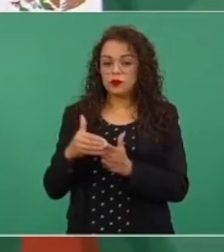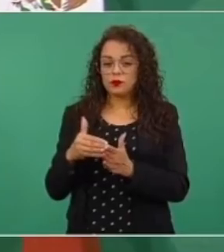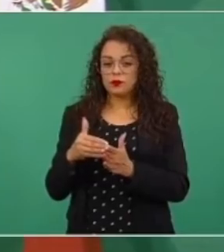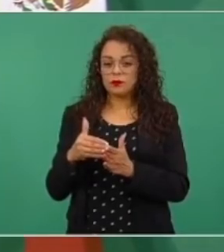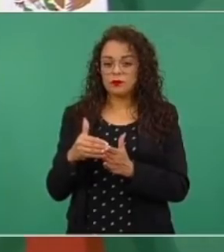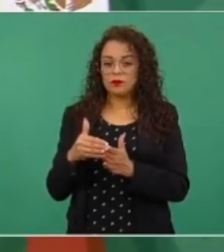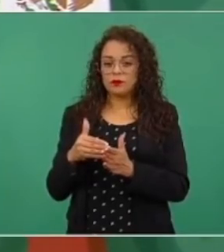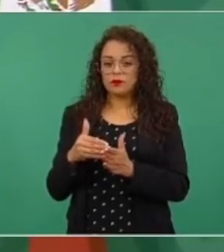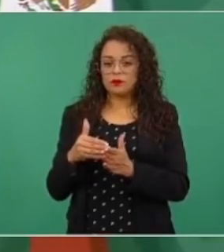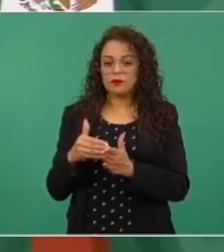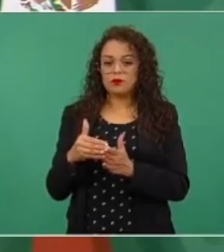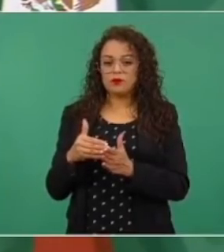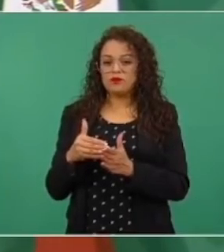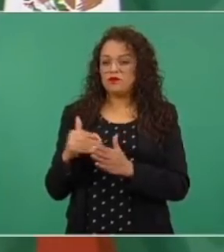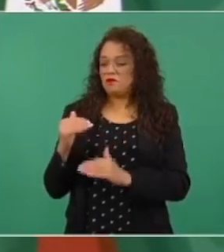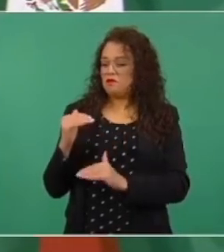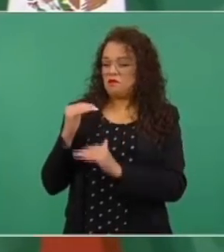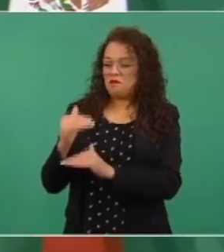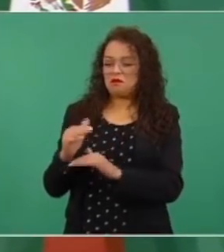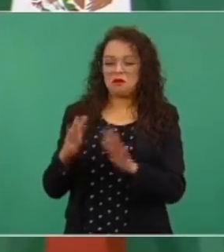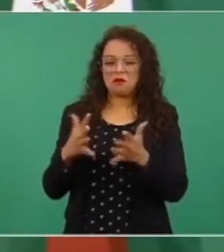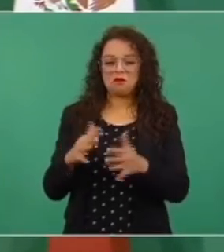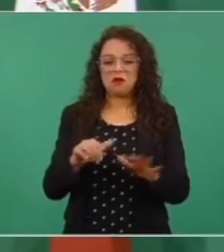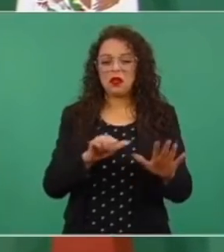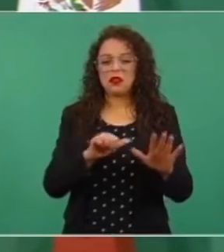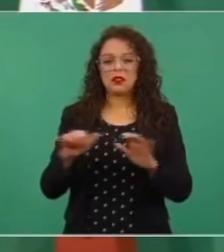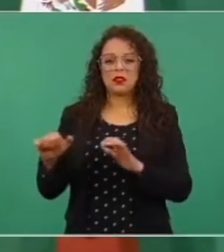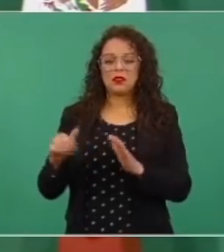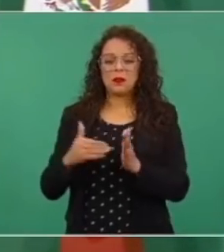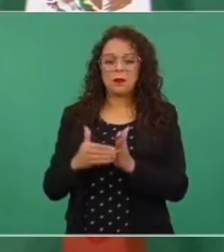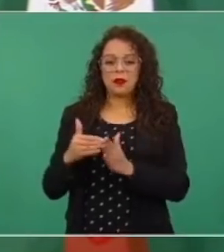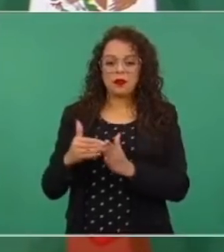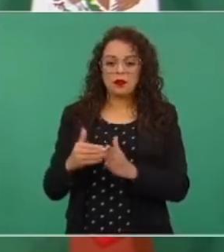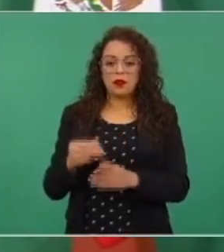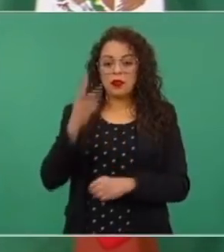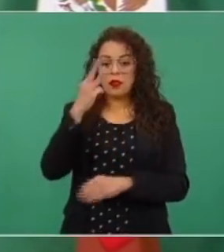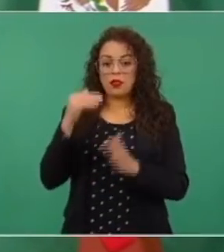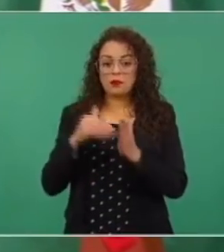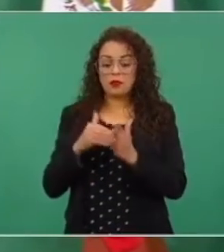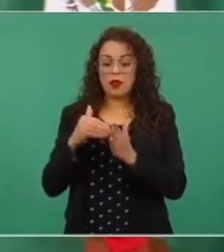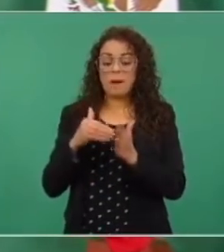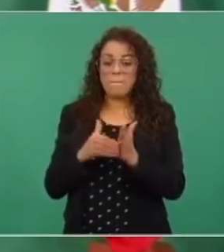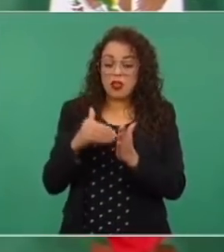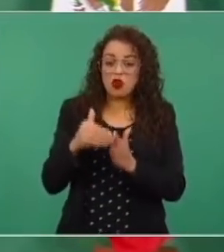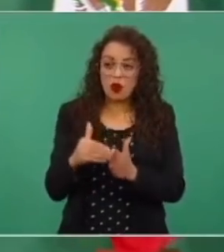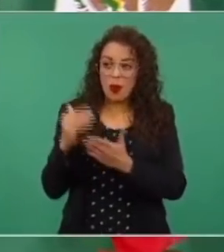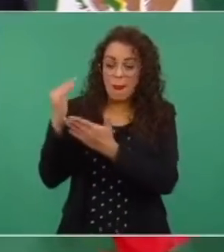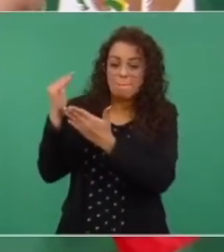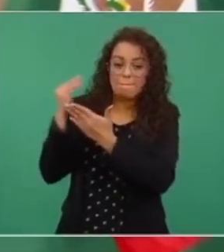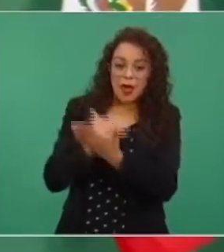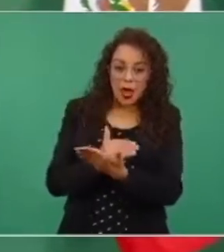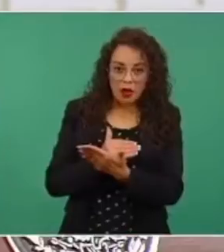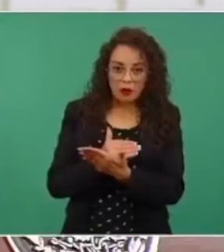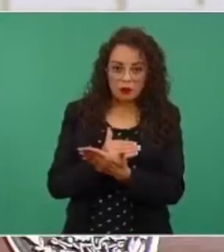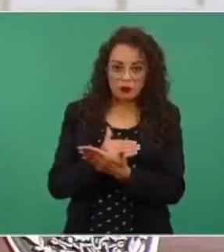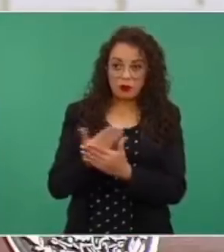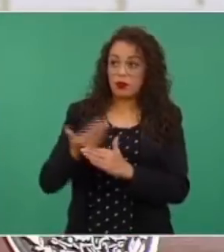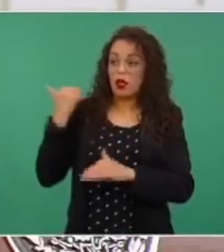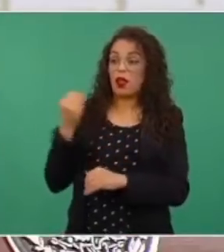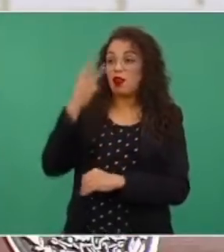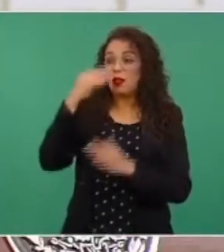Cuando mucho van a ser 600 millones. 3.000 millones menos, de